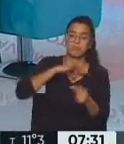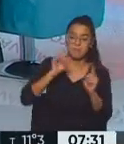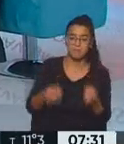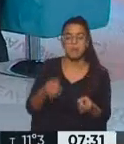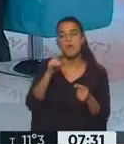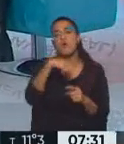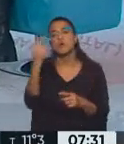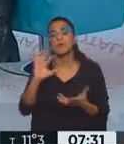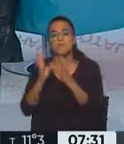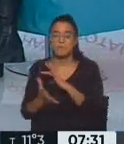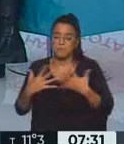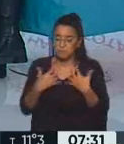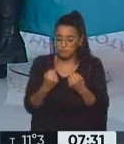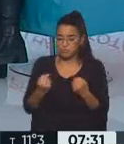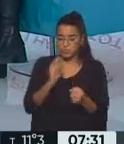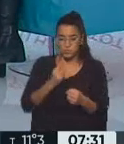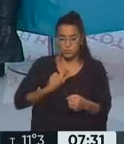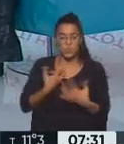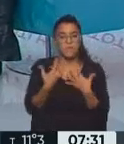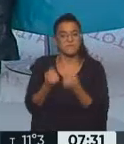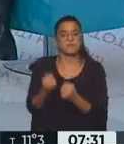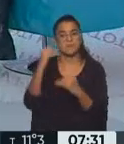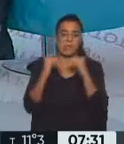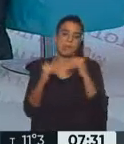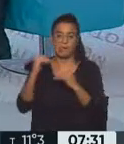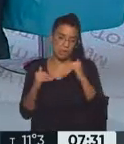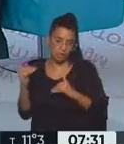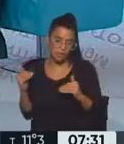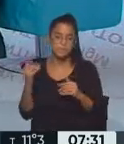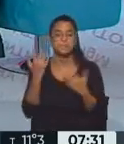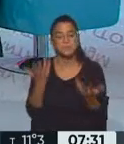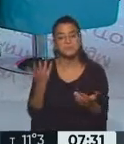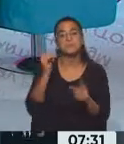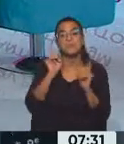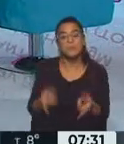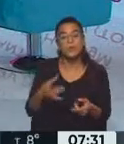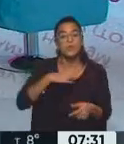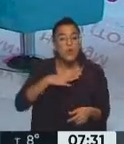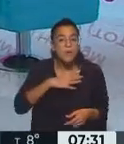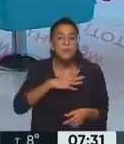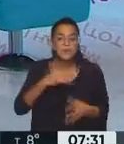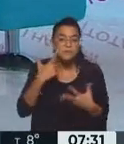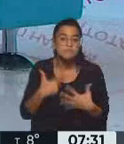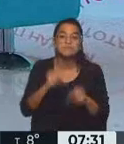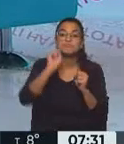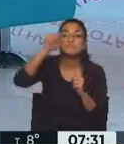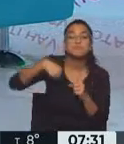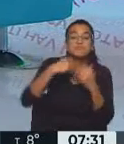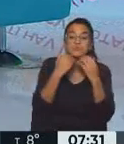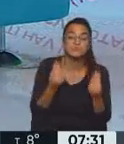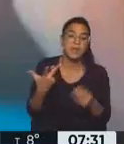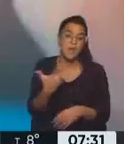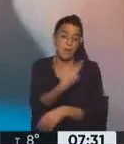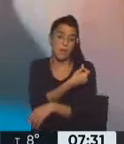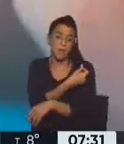mecanismos que son de autoinmunidad otra de las defensas desreguladas sin embargo en estos casos todavía no se ha encontrado la causa y está vacunado